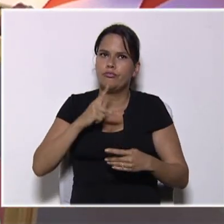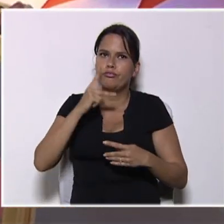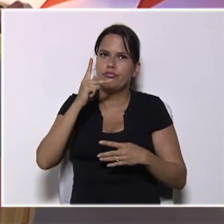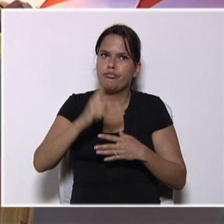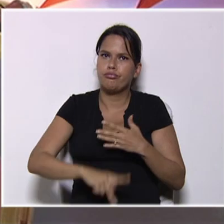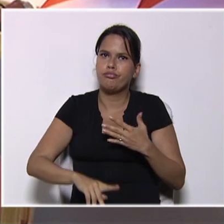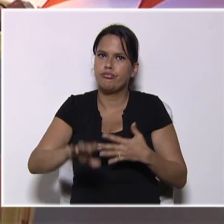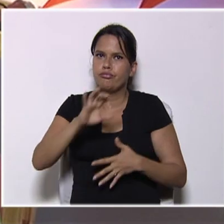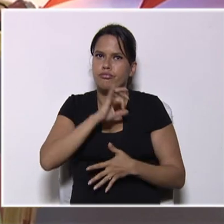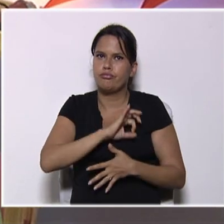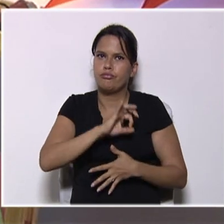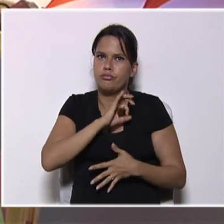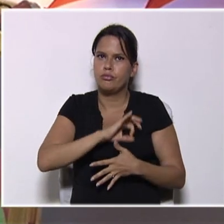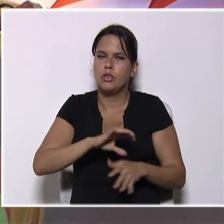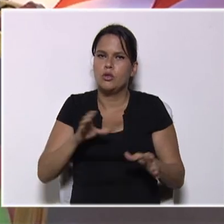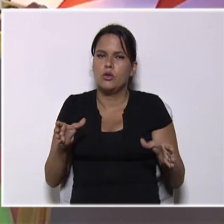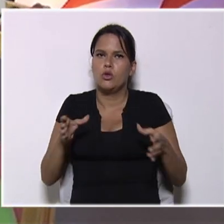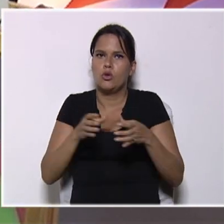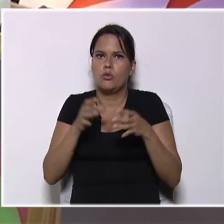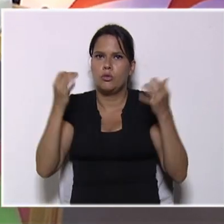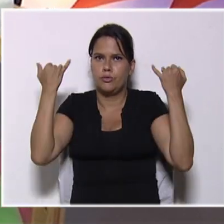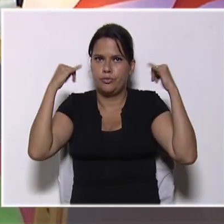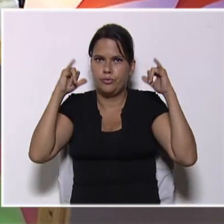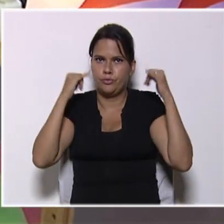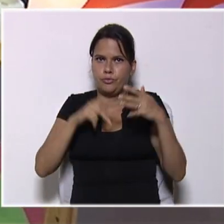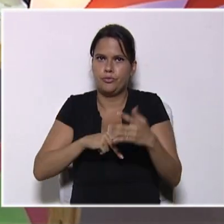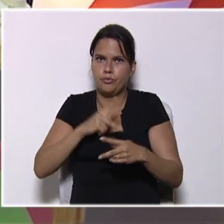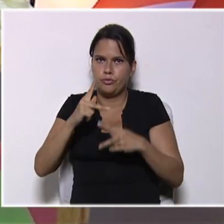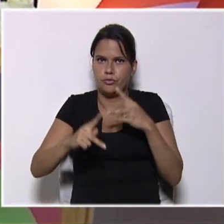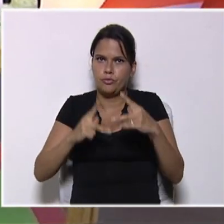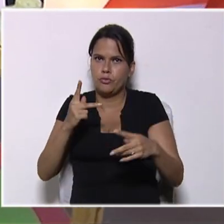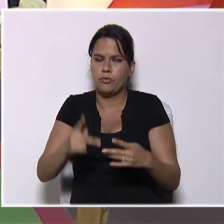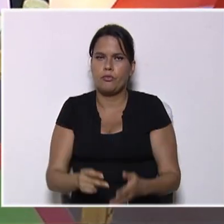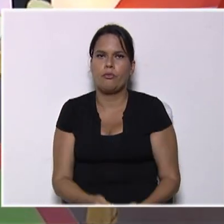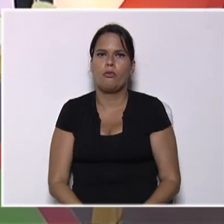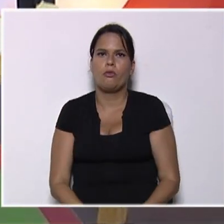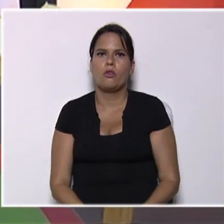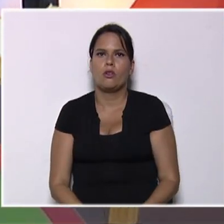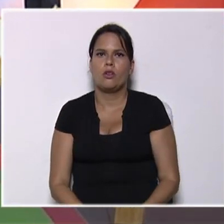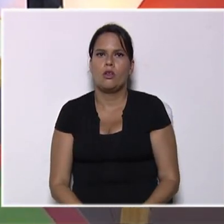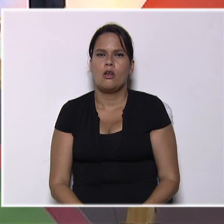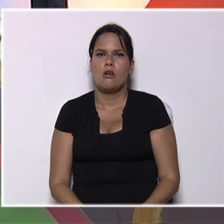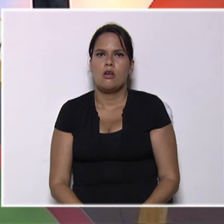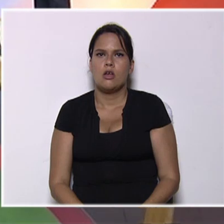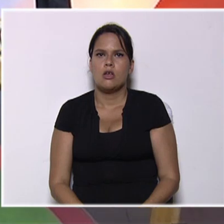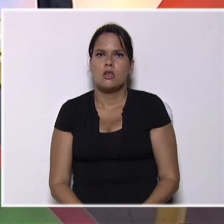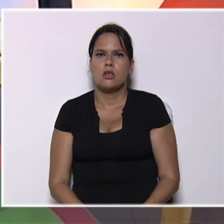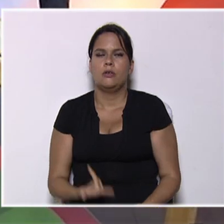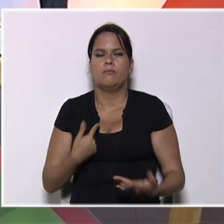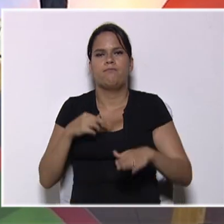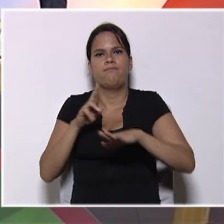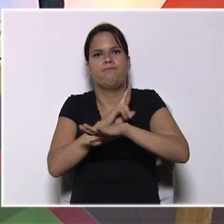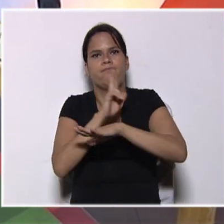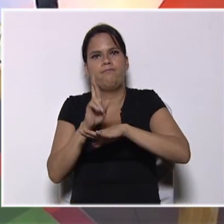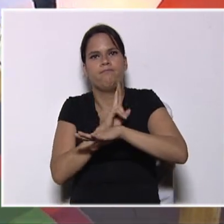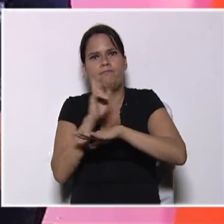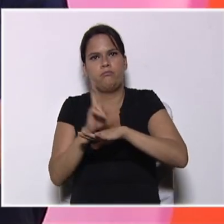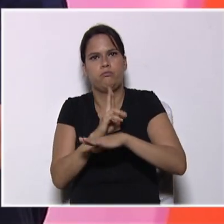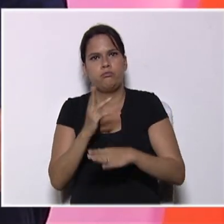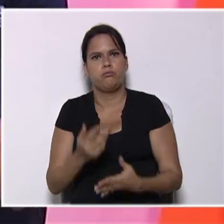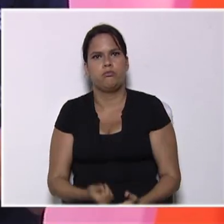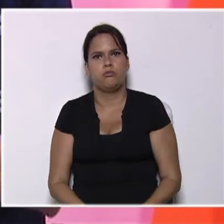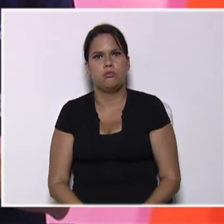socioproductivos y nuestros grupos de creación, recreación y producción, en este caso la reutilización o el reciclaje,